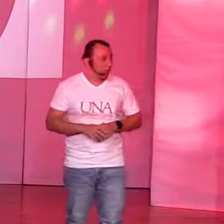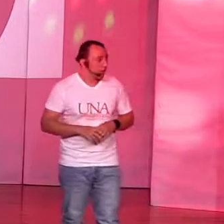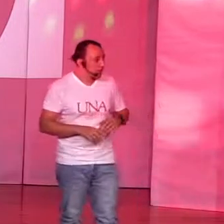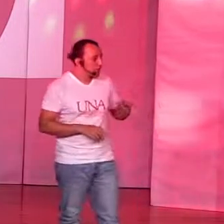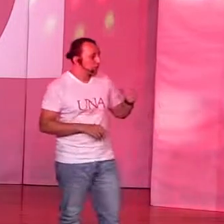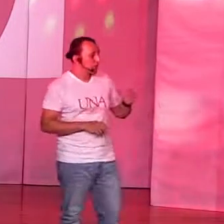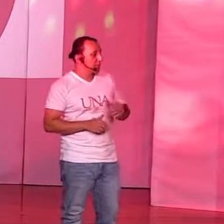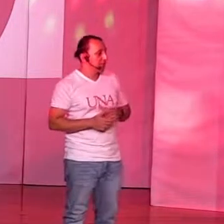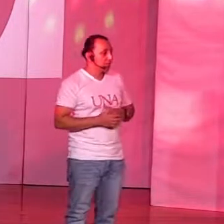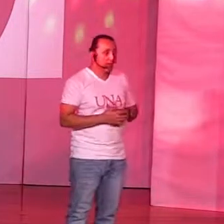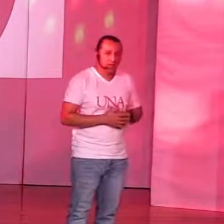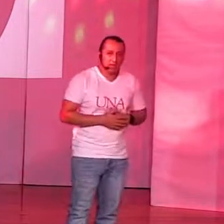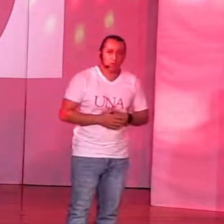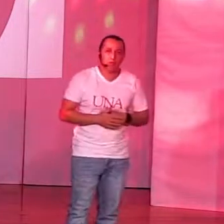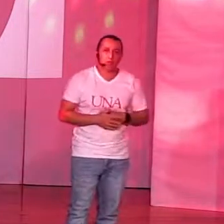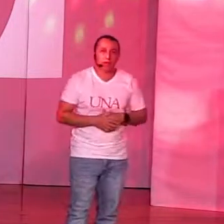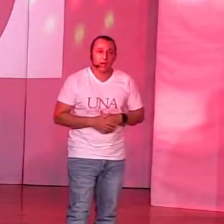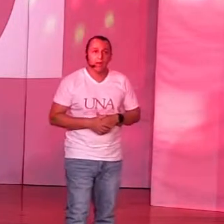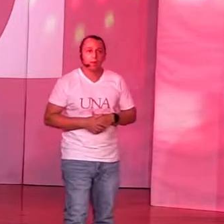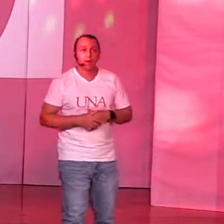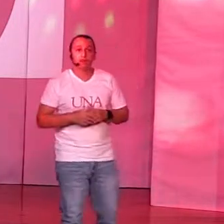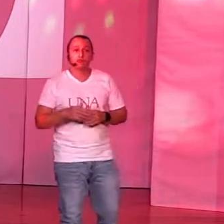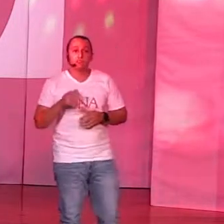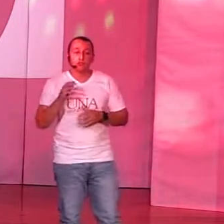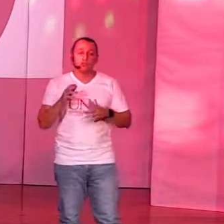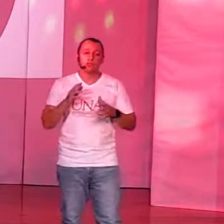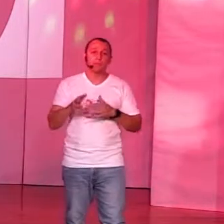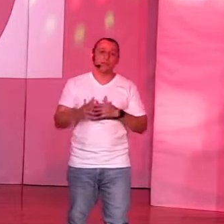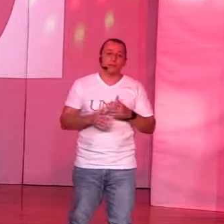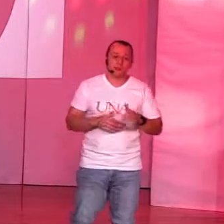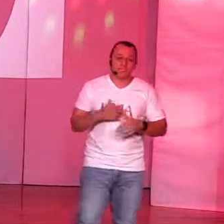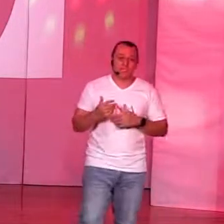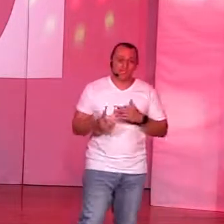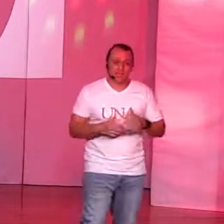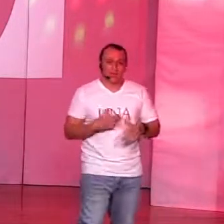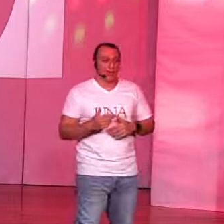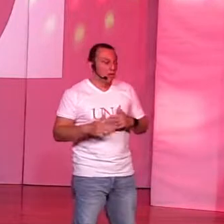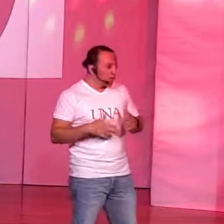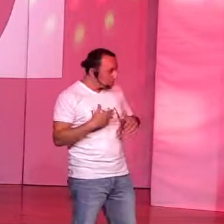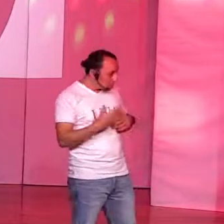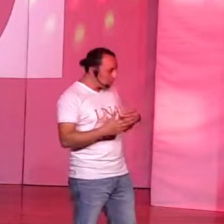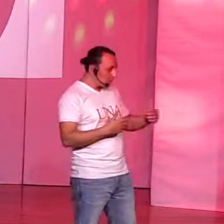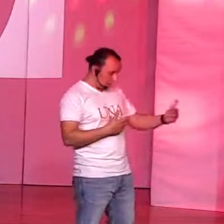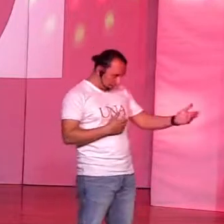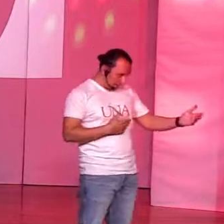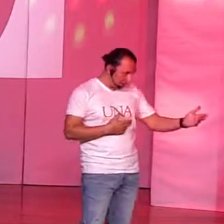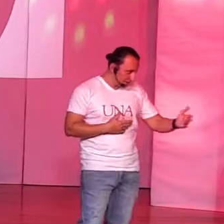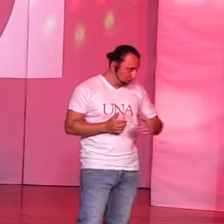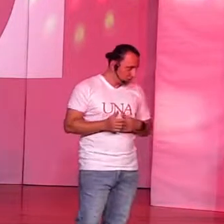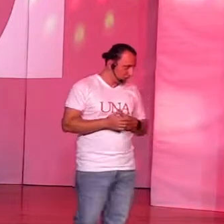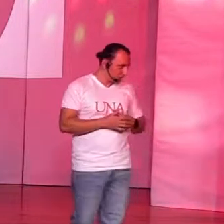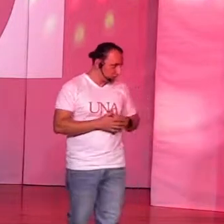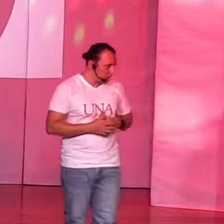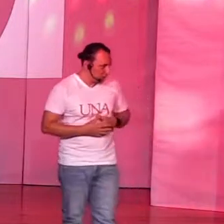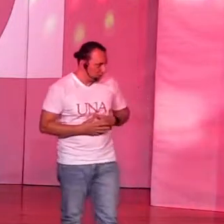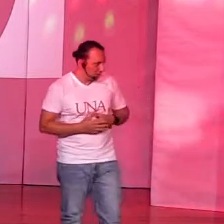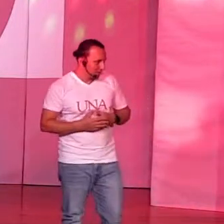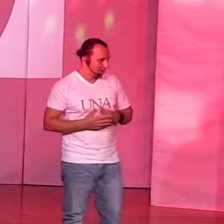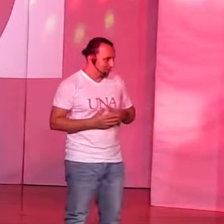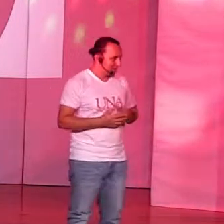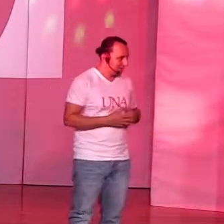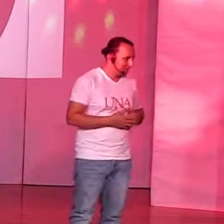frase. Pero aquí nuestra compañera Marlene nos va a ayudar para que ustedes no se pierdan la frase de hacer, ¿verdad? Un